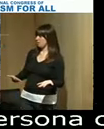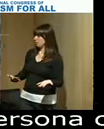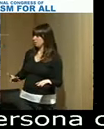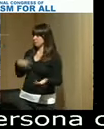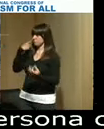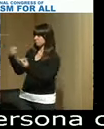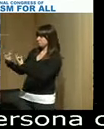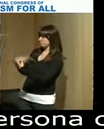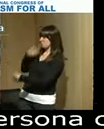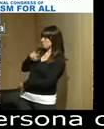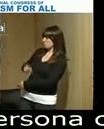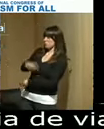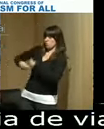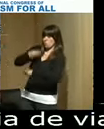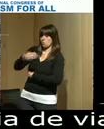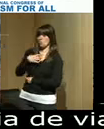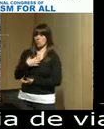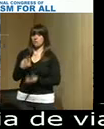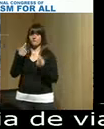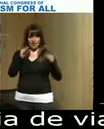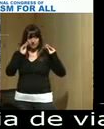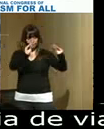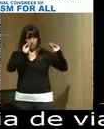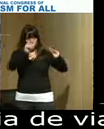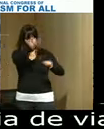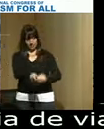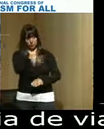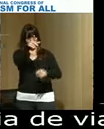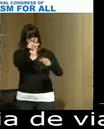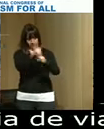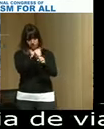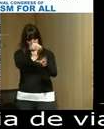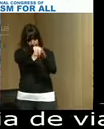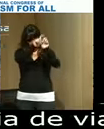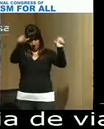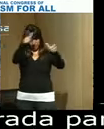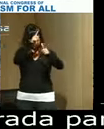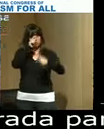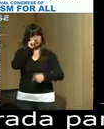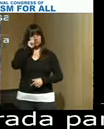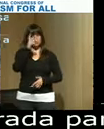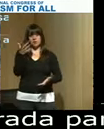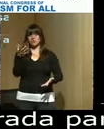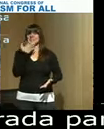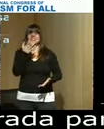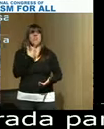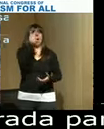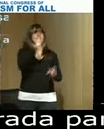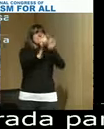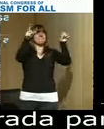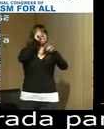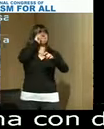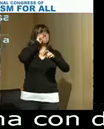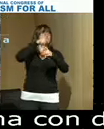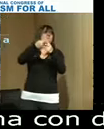que esa persona con discapacidad requiere. Falta formación. Y lo que no podemos hacer es que la propia industria turística castigue a la persona con discapacidad